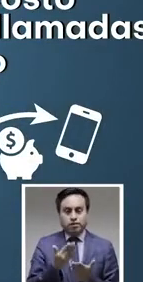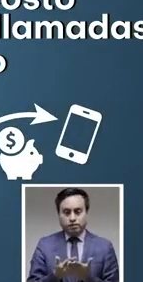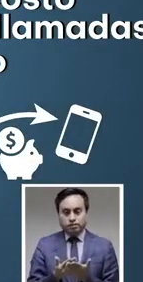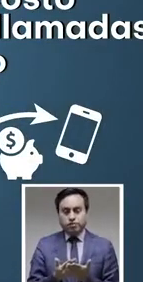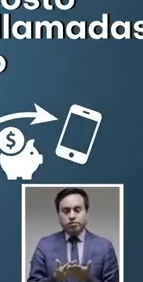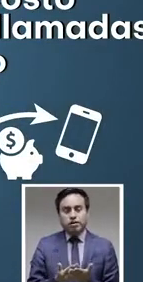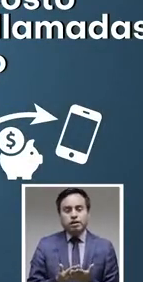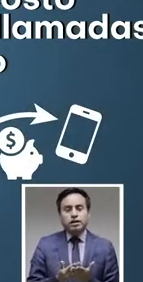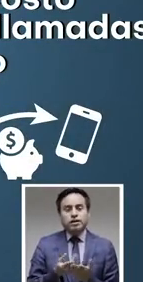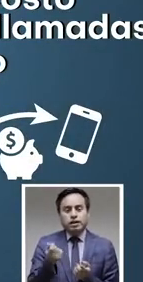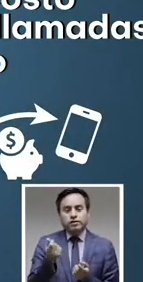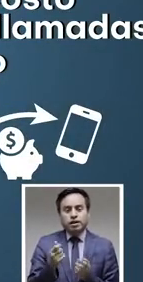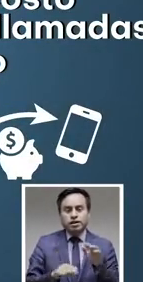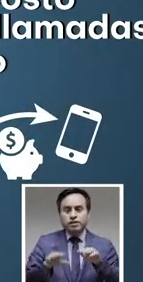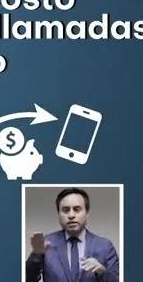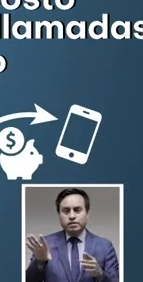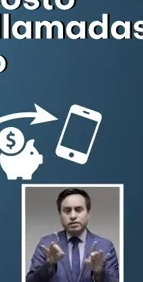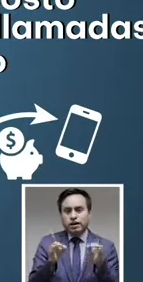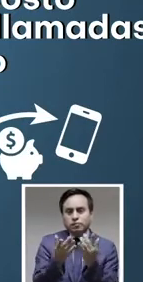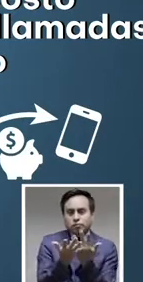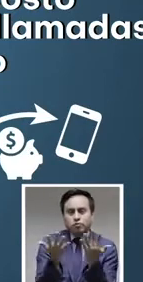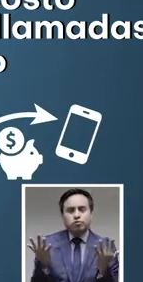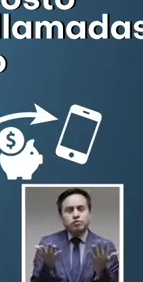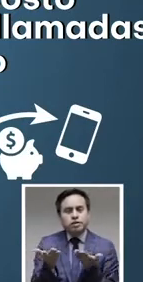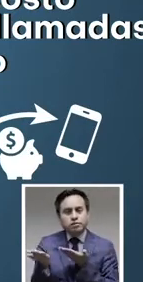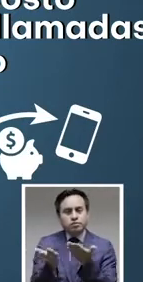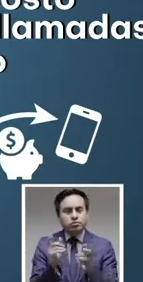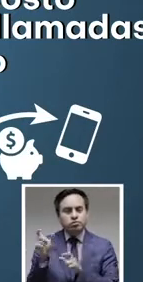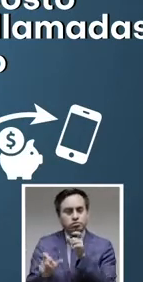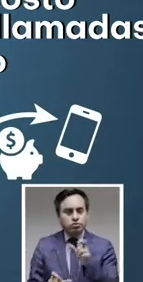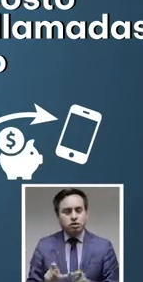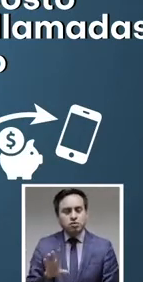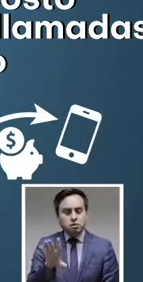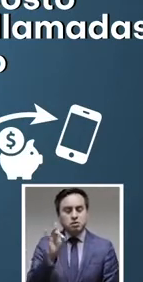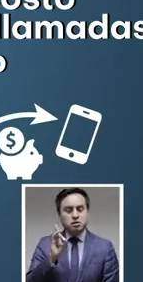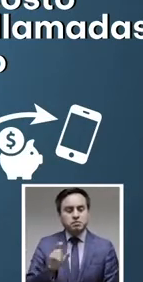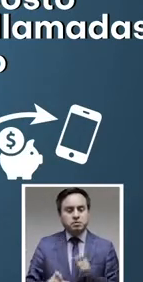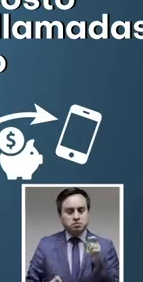de tarifa y mayor diversidad de servicios para los usuarios.